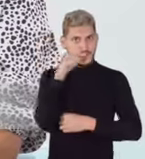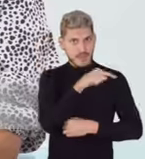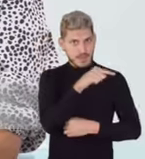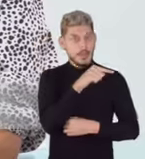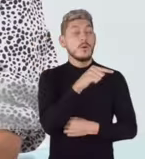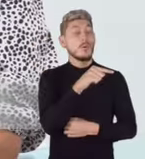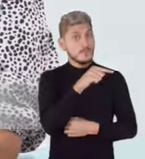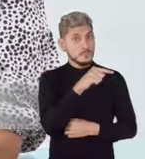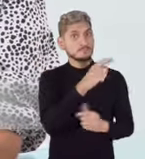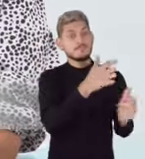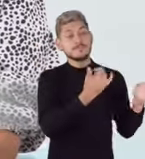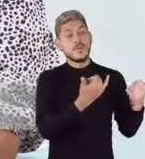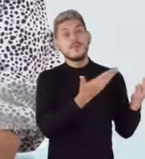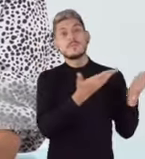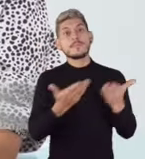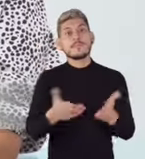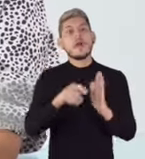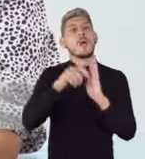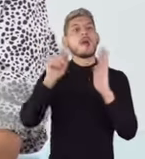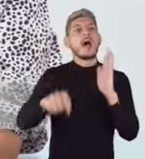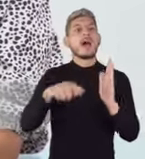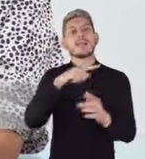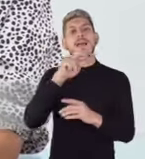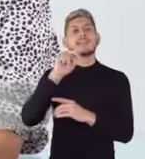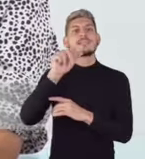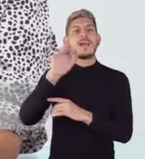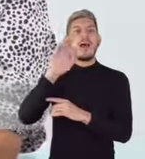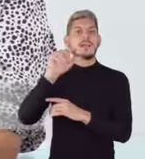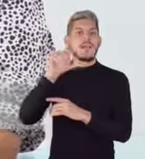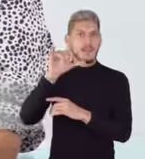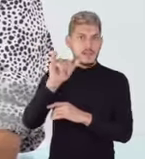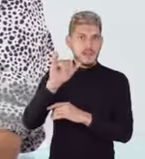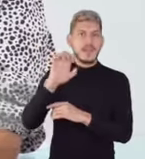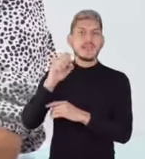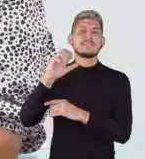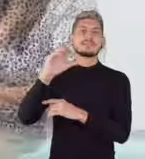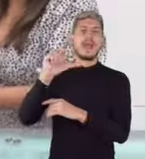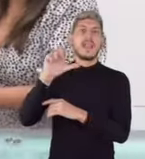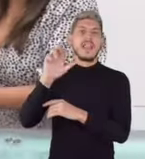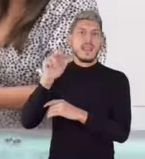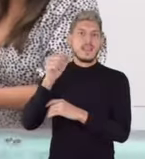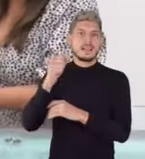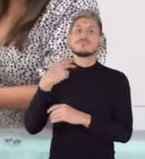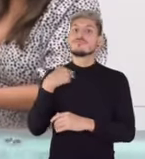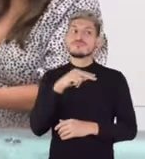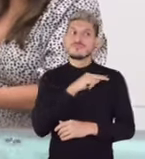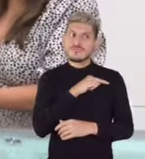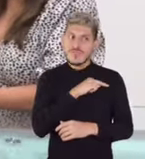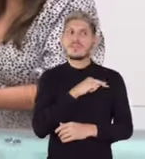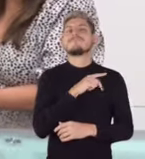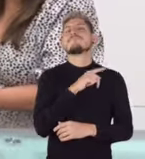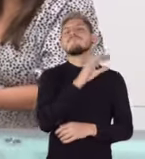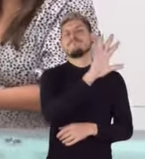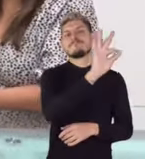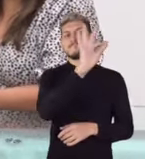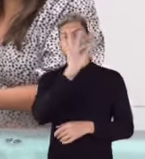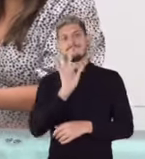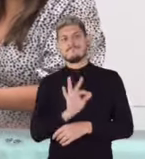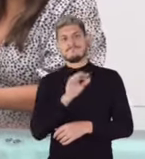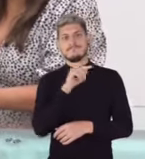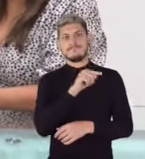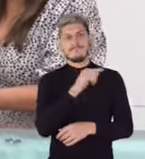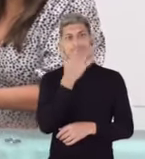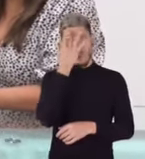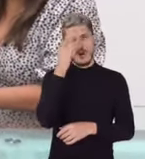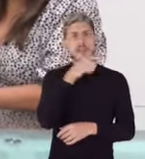acompaña en los estudios la abogada Natalie Escaleras, a quien elegimos como nuestra heroína ciudadana el día de hoy por la defensa